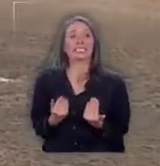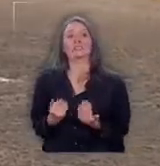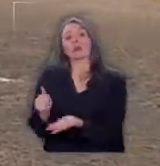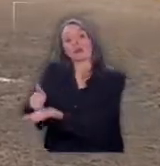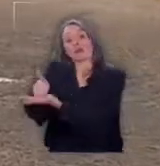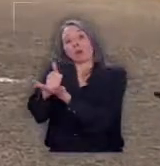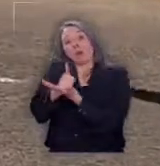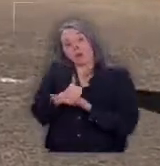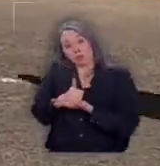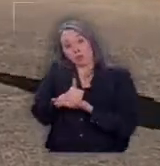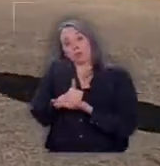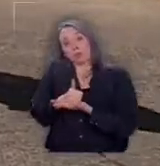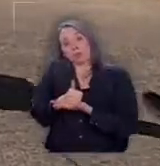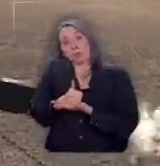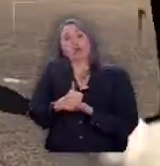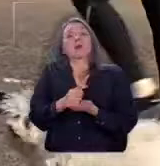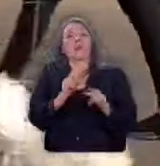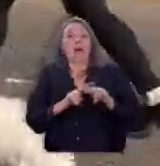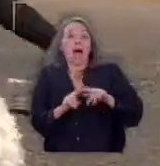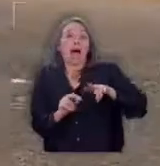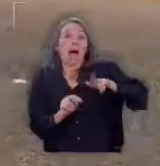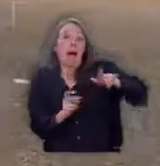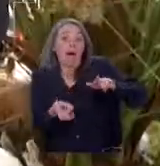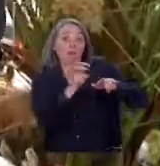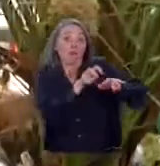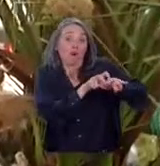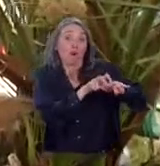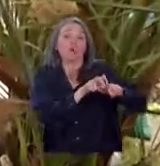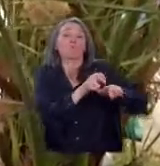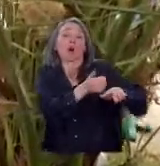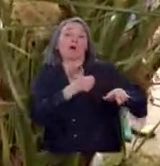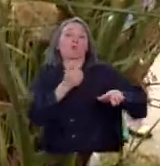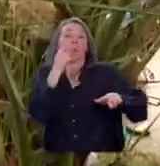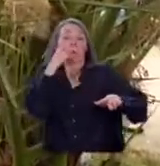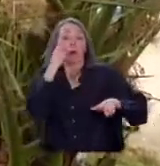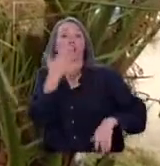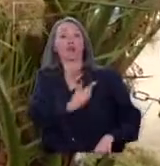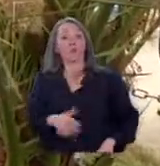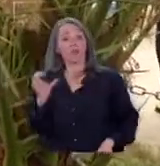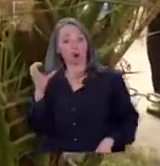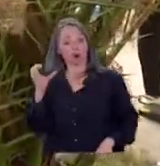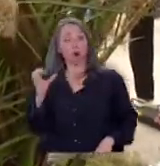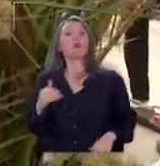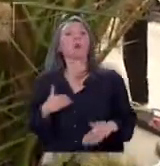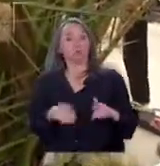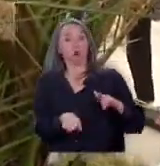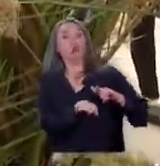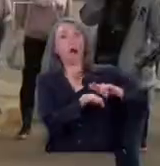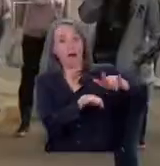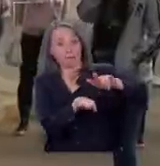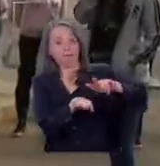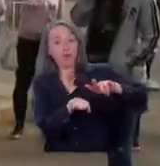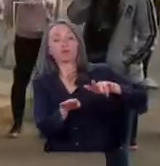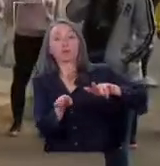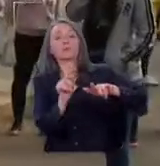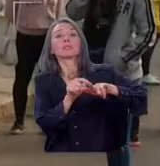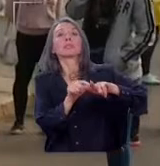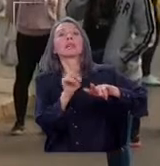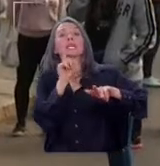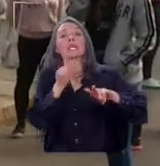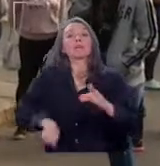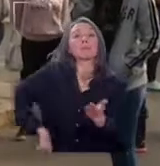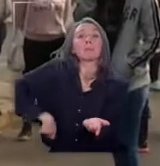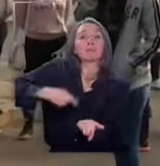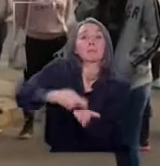colaboren que nos ayuden con un vuelo humanitario el gobierno de Colombia dispondrá de un vuelo comercial el que debe ser